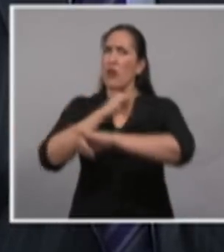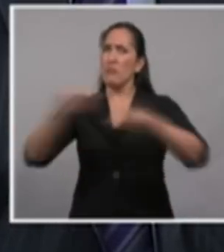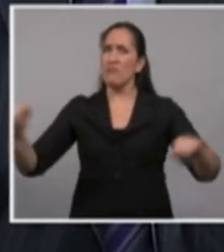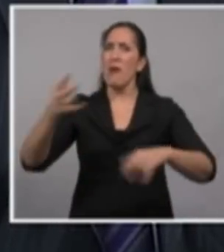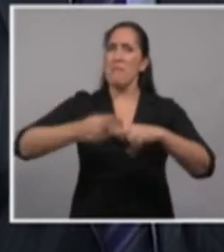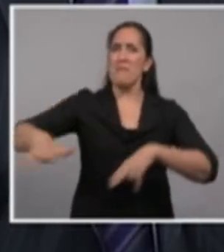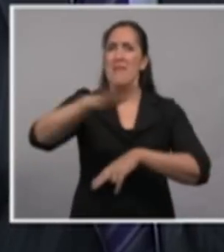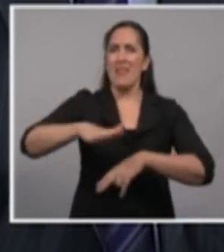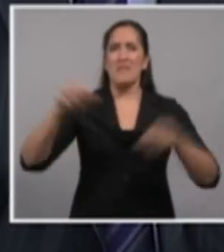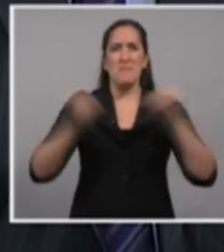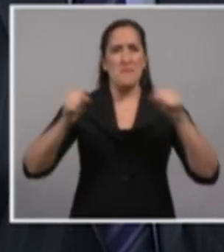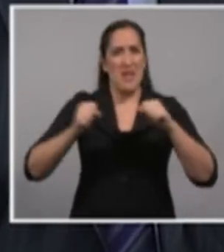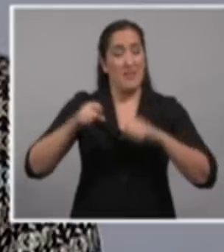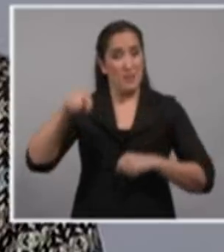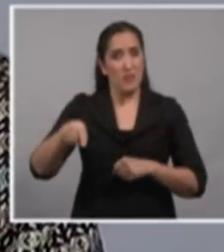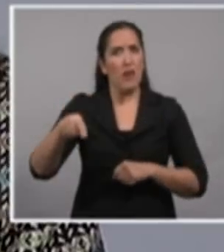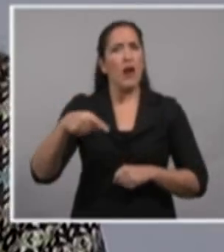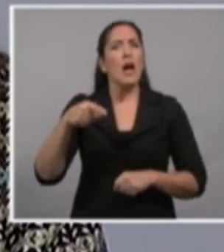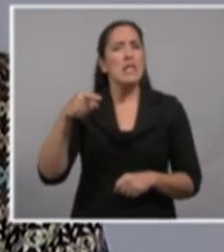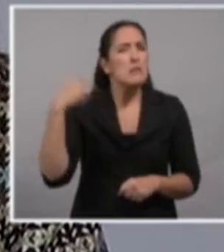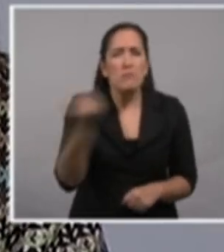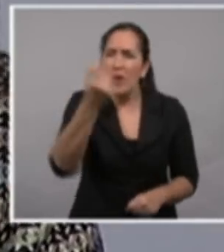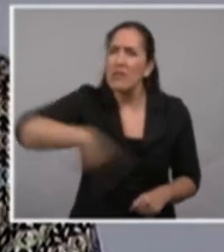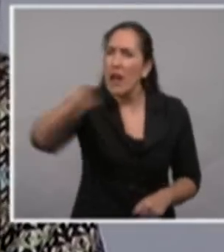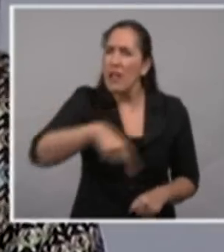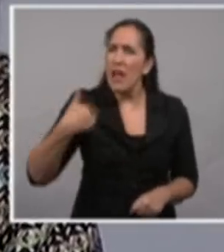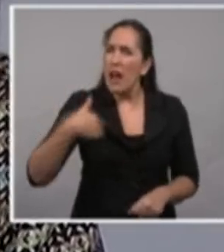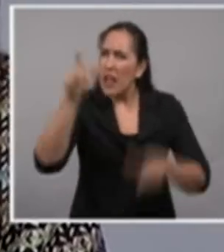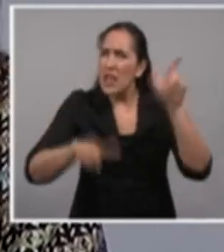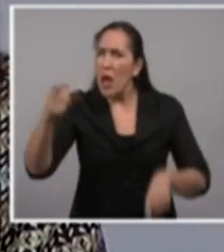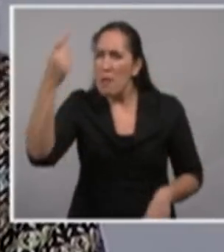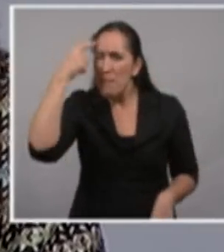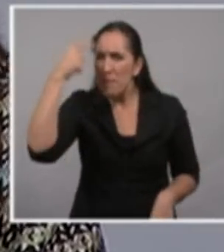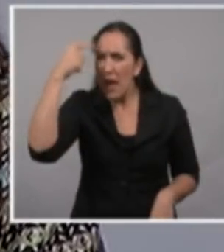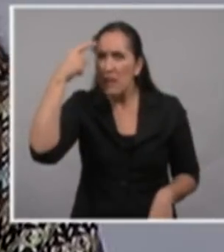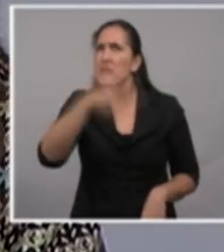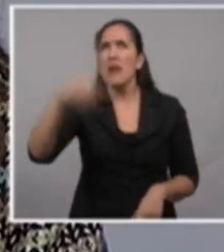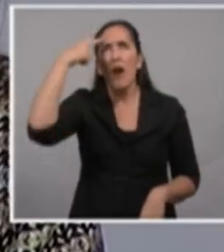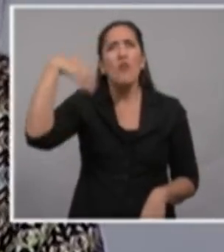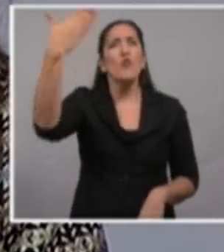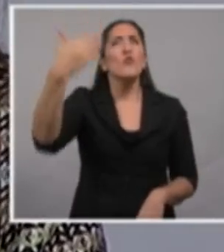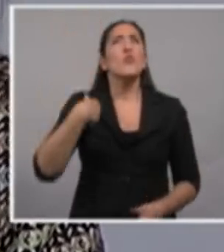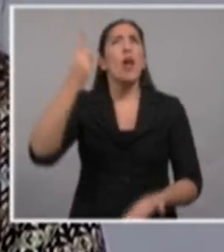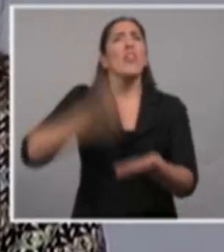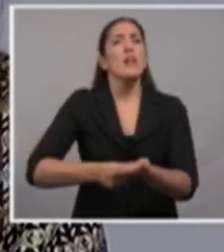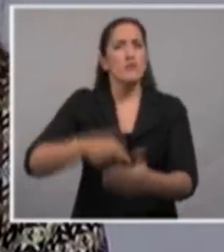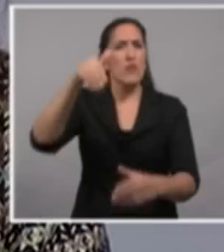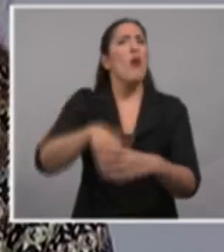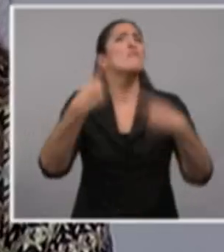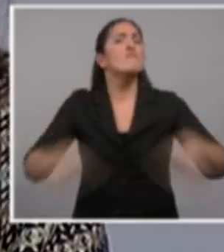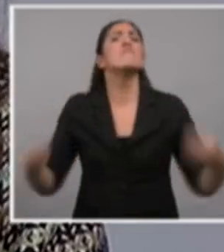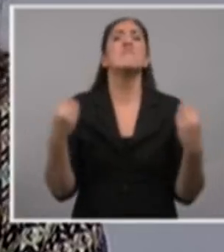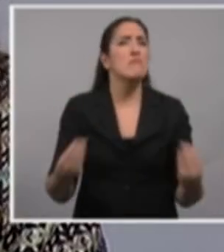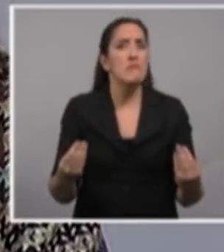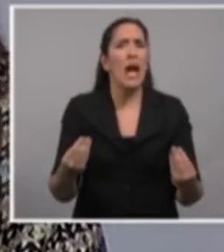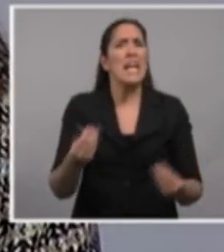Mayo, que los argentinos piensen que esté en sus manos el destino. Hicimos la mayor parte y falta